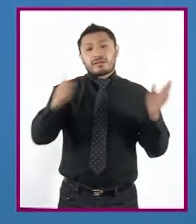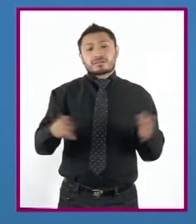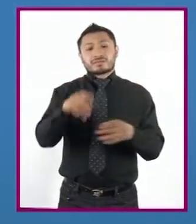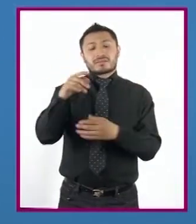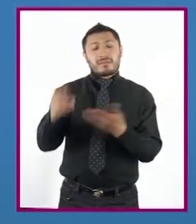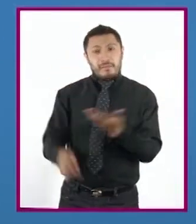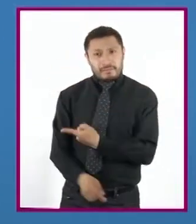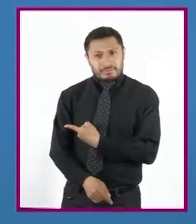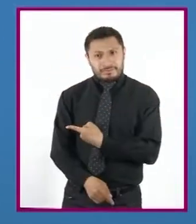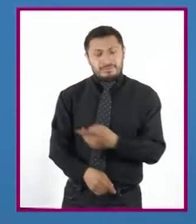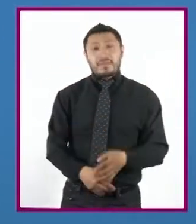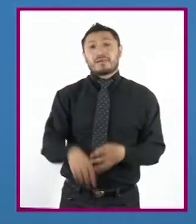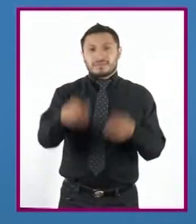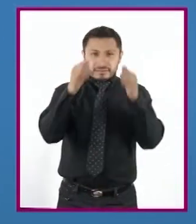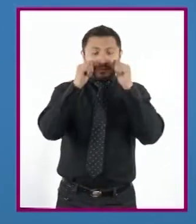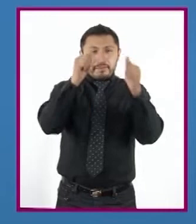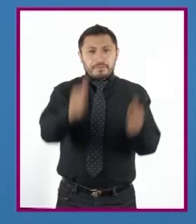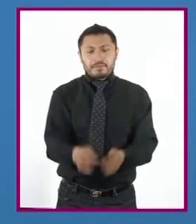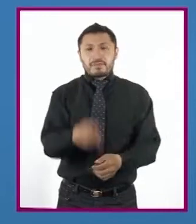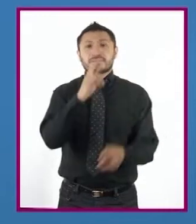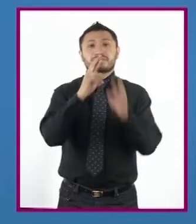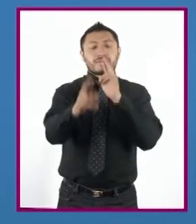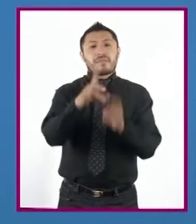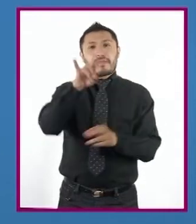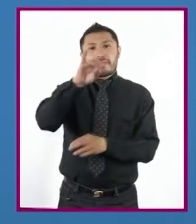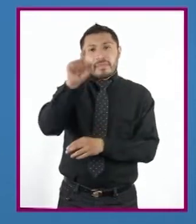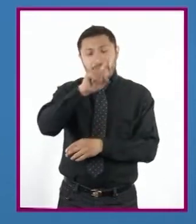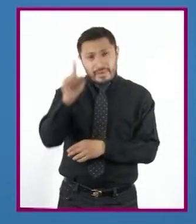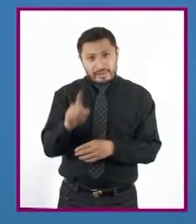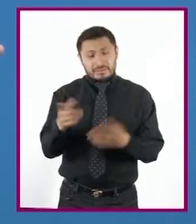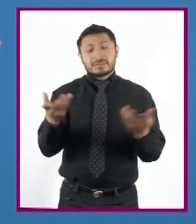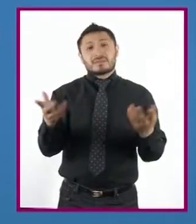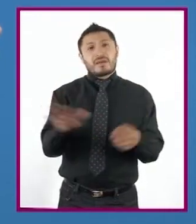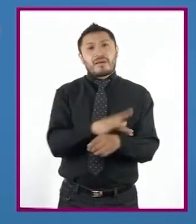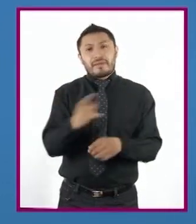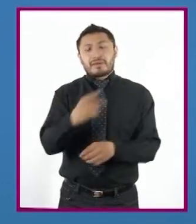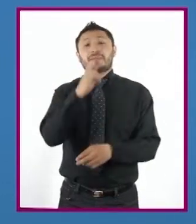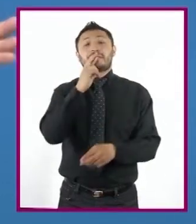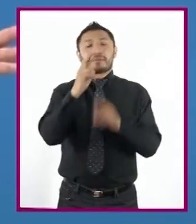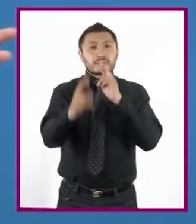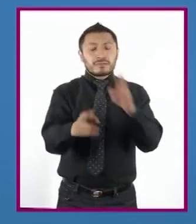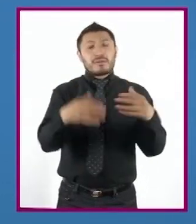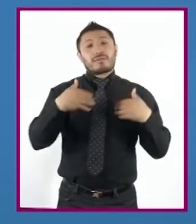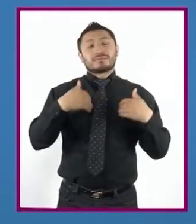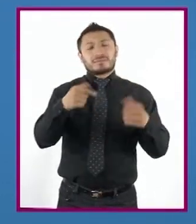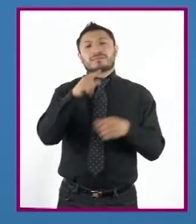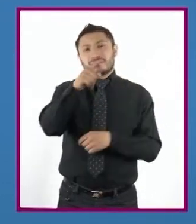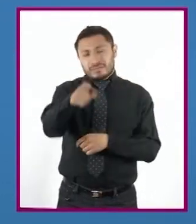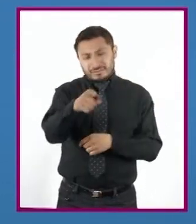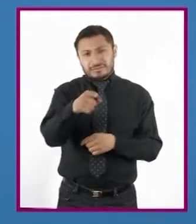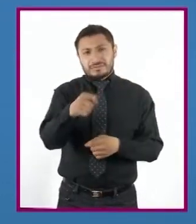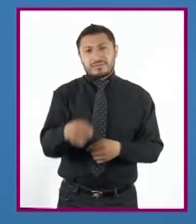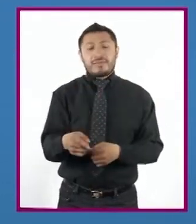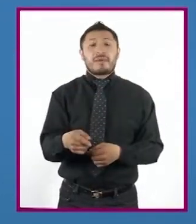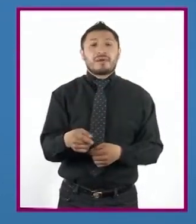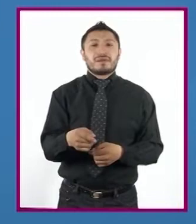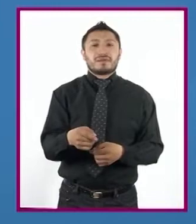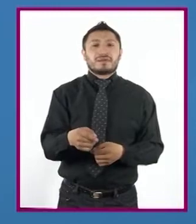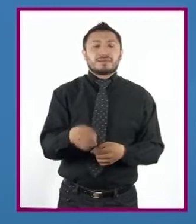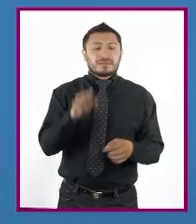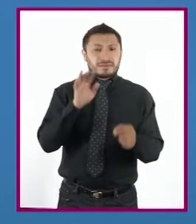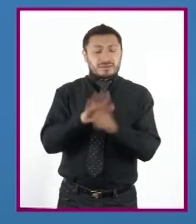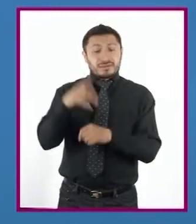Imparcial. Presten atención a las respuestas de Porfirio Díaz, pues nos ayudarán a comprender su sentir sobre su permanencia en el